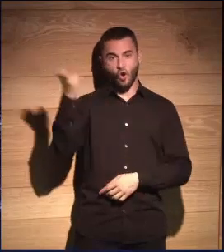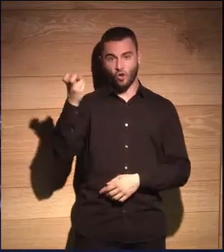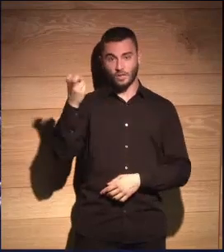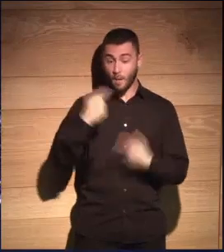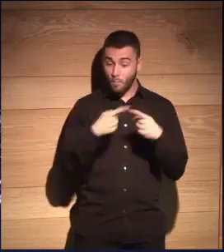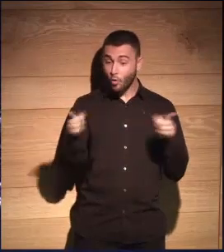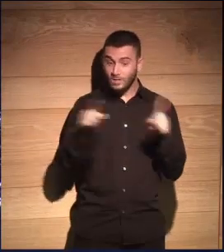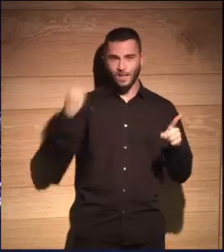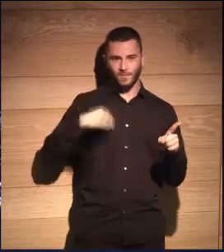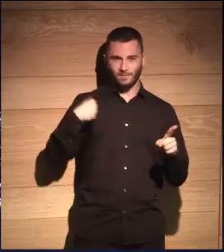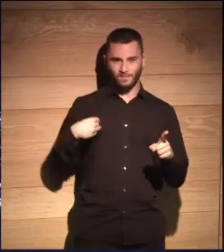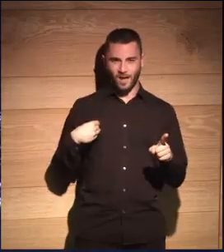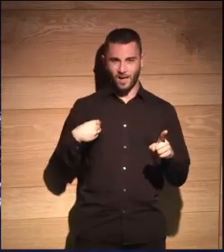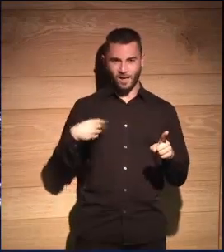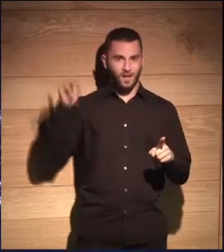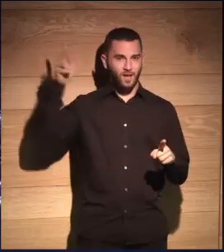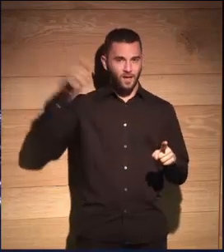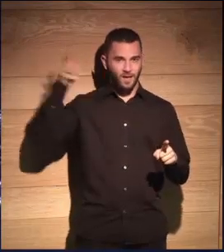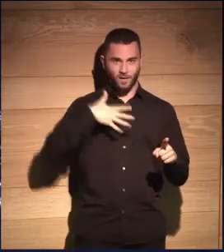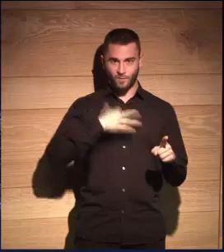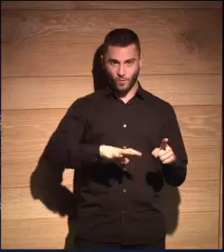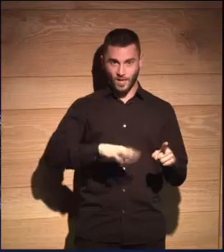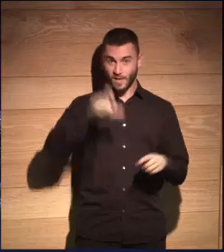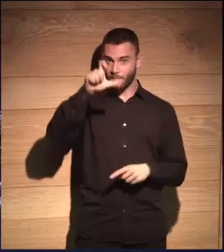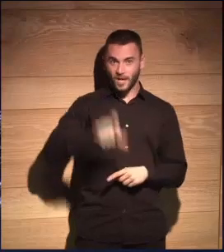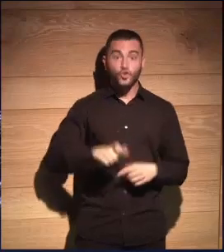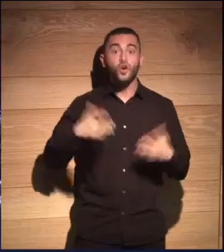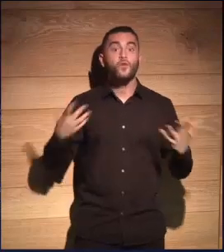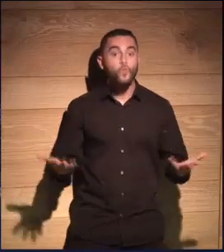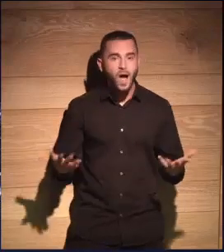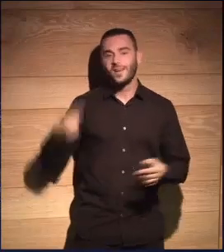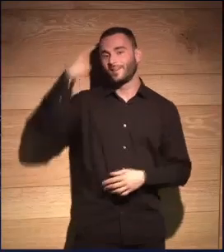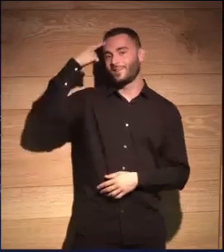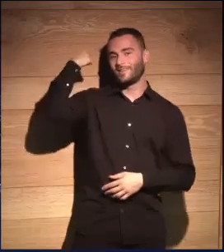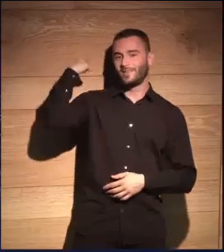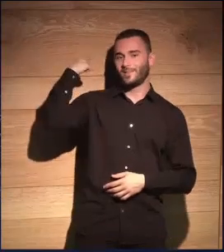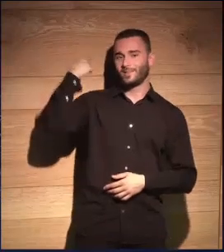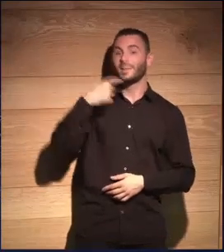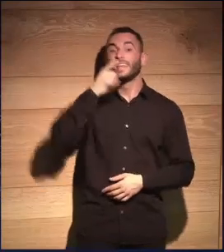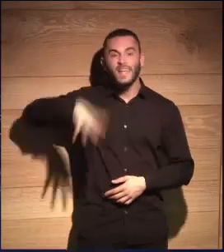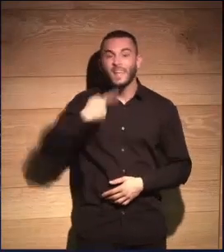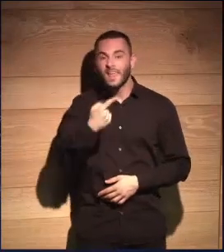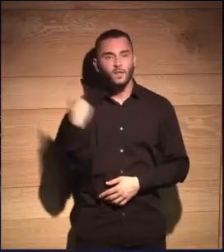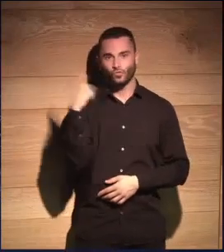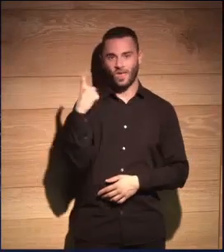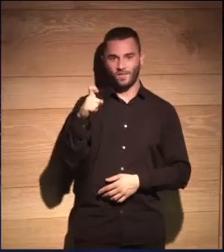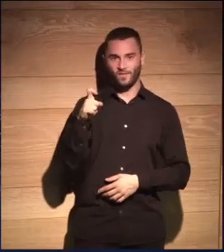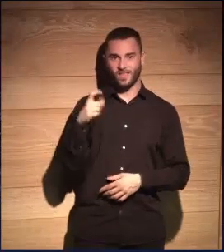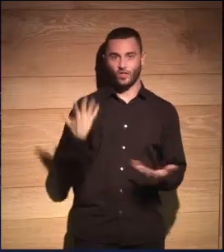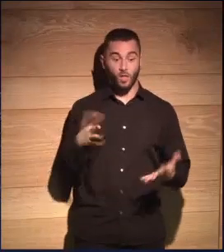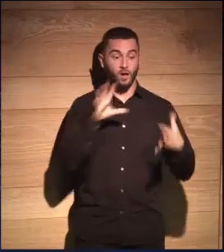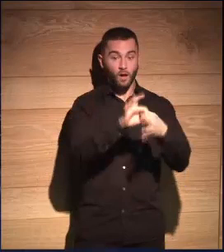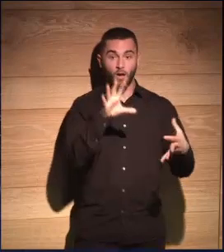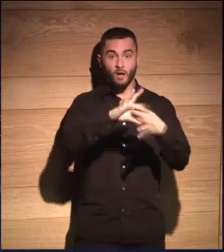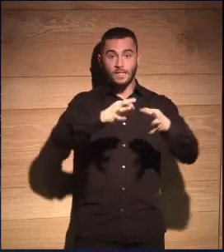misma música y saber de qué persona estamos hablando sin necesidad de que ni siquiera se le mencione. Todo eso se va entrelazando de forma dinámica.